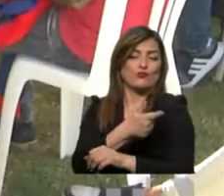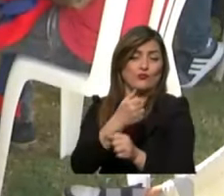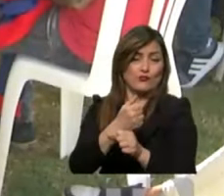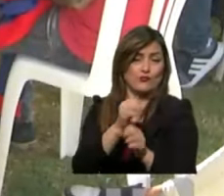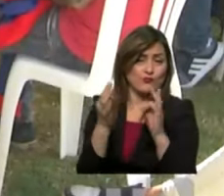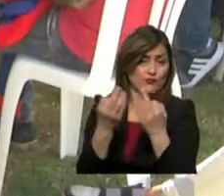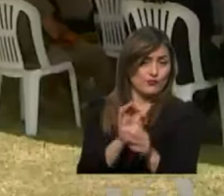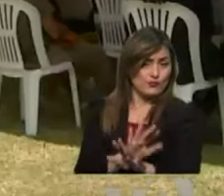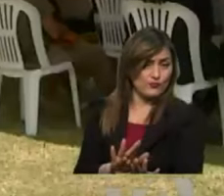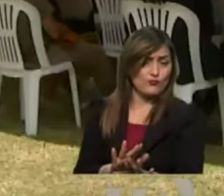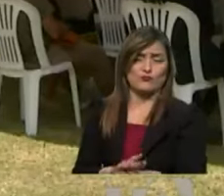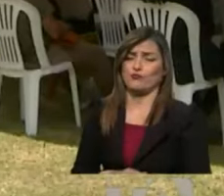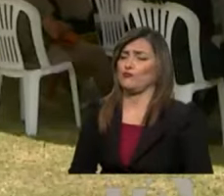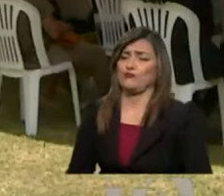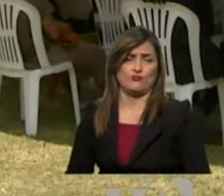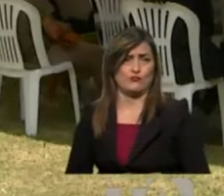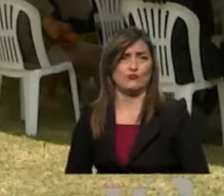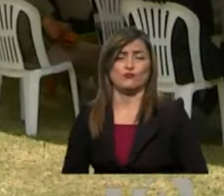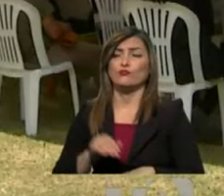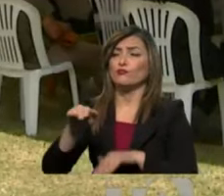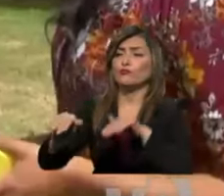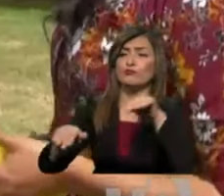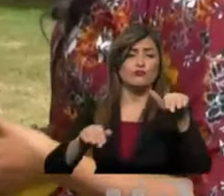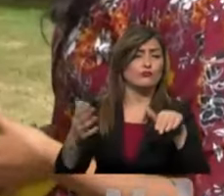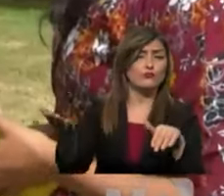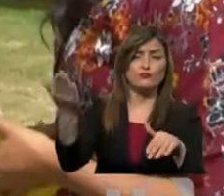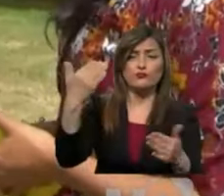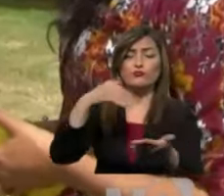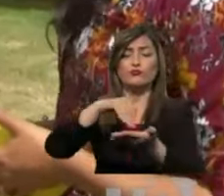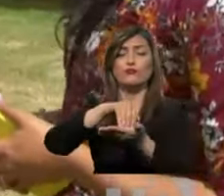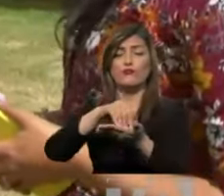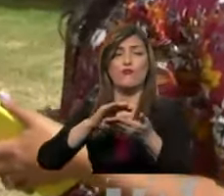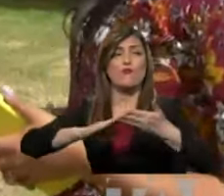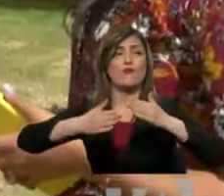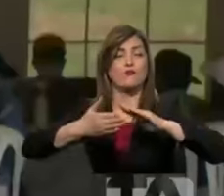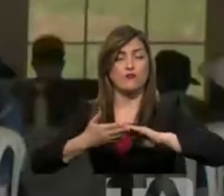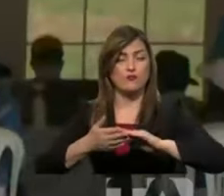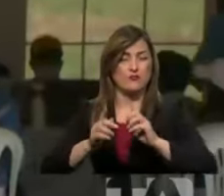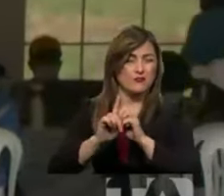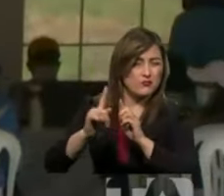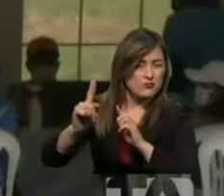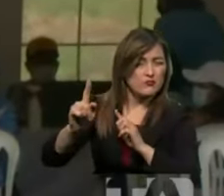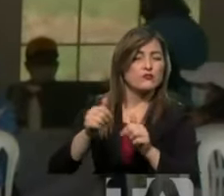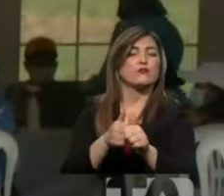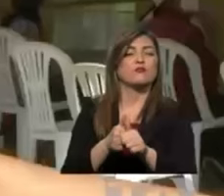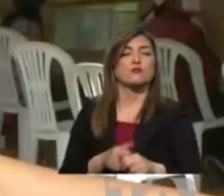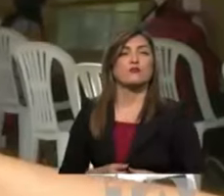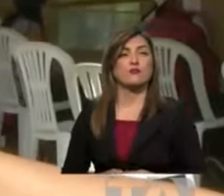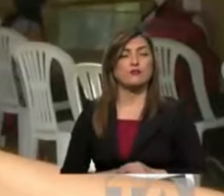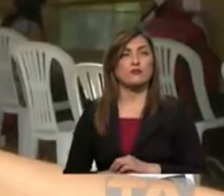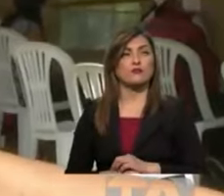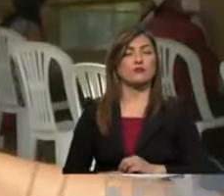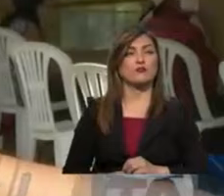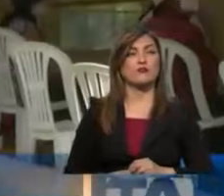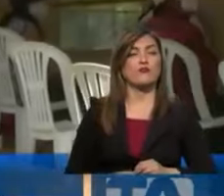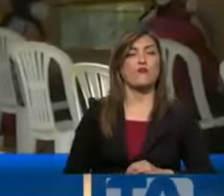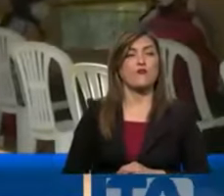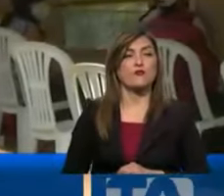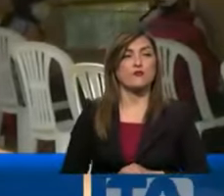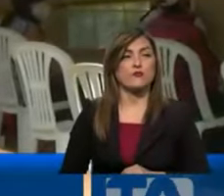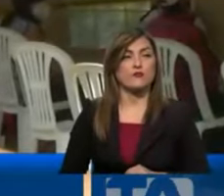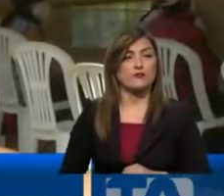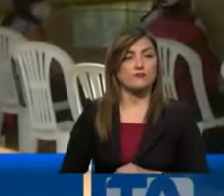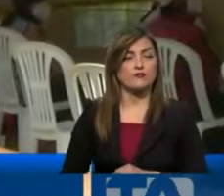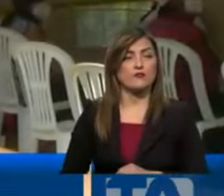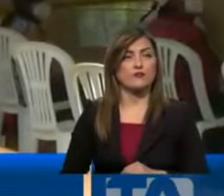y sus familiares, sino que han hecho énfasis en llegar a los miembros de las comunidades aledañas a las fincas. Agradecer también a las florícolas